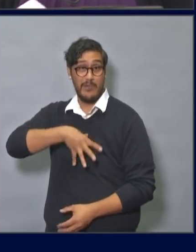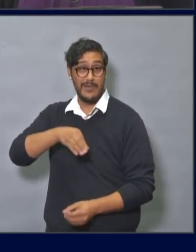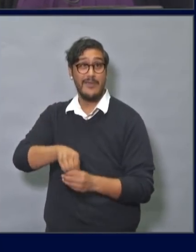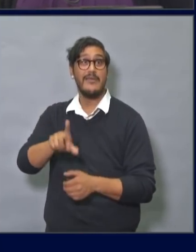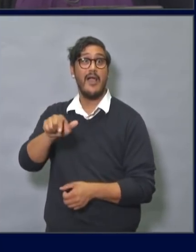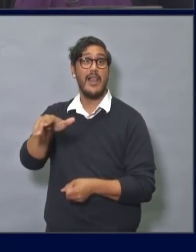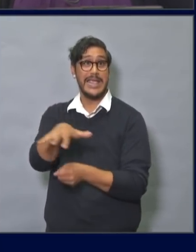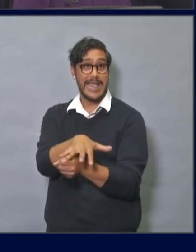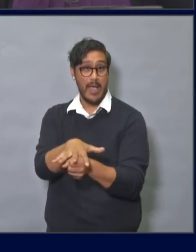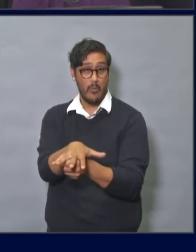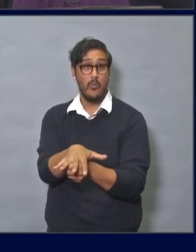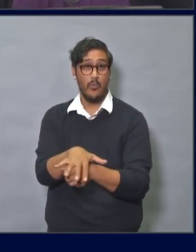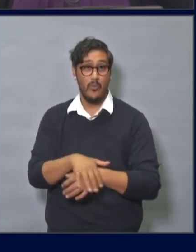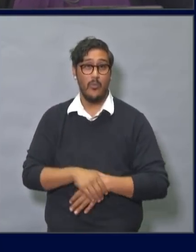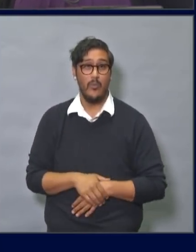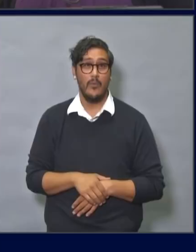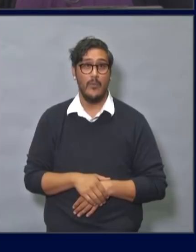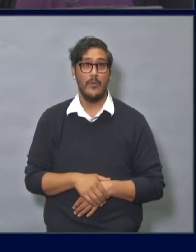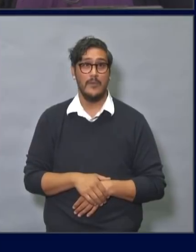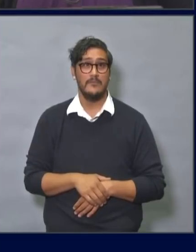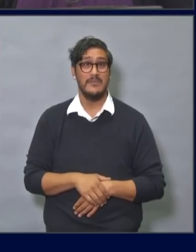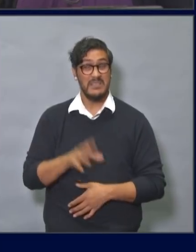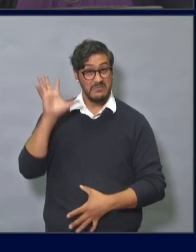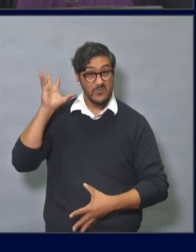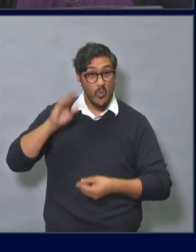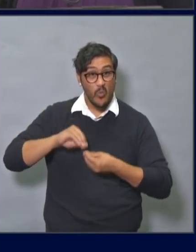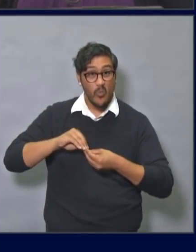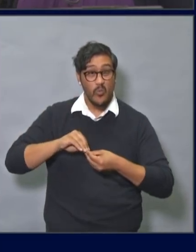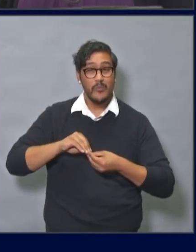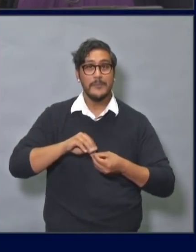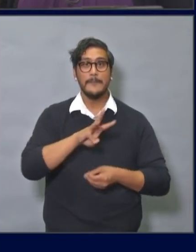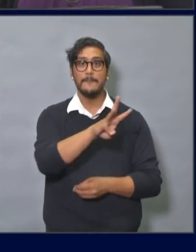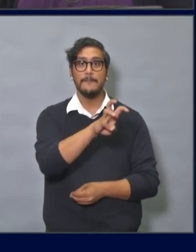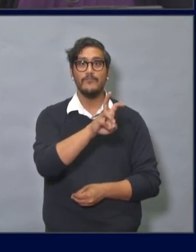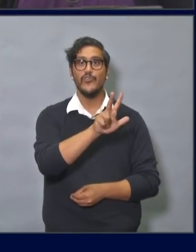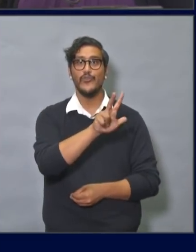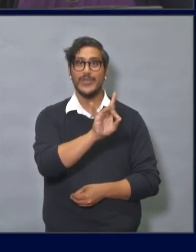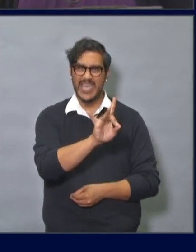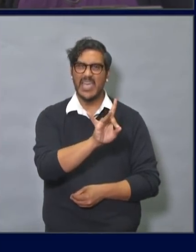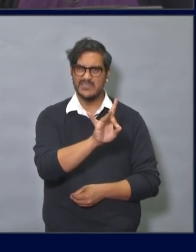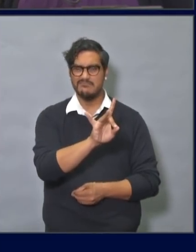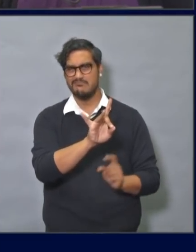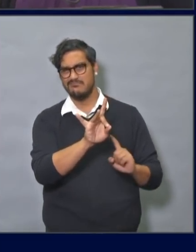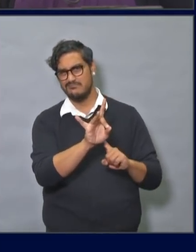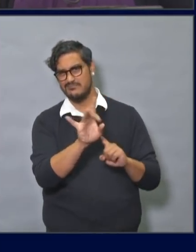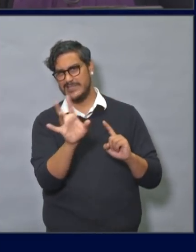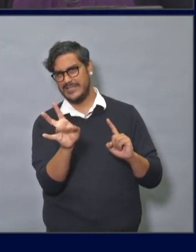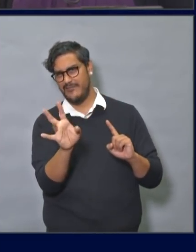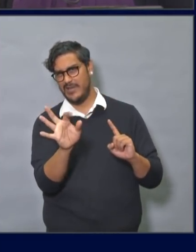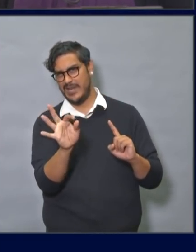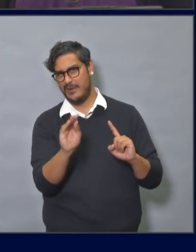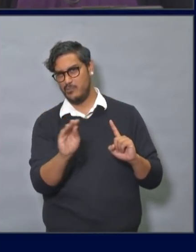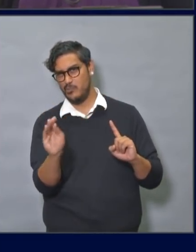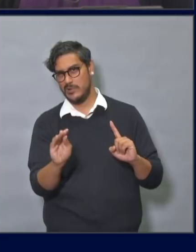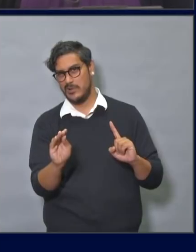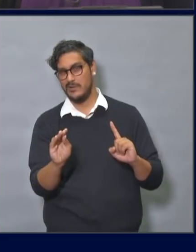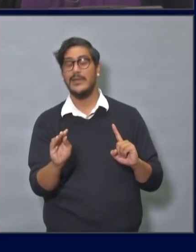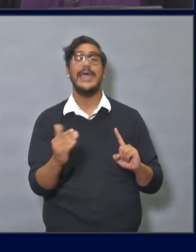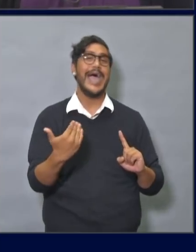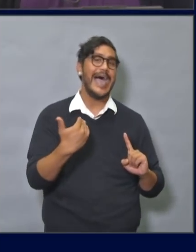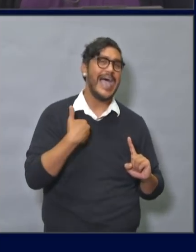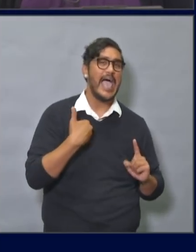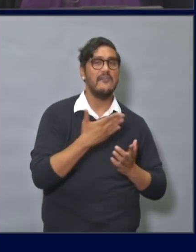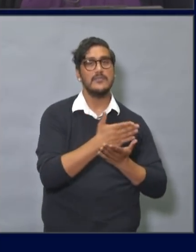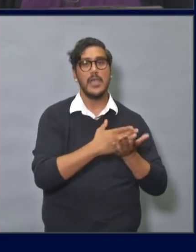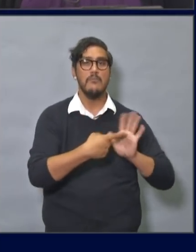condado. De ese número total, 638 o el 79% tenían síntomas